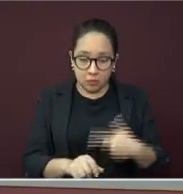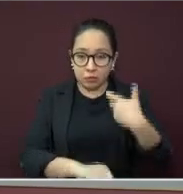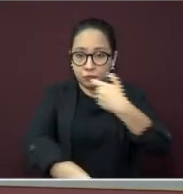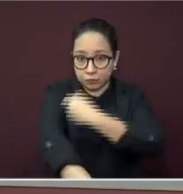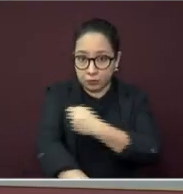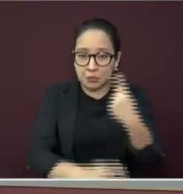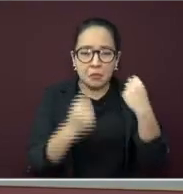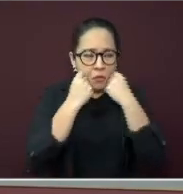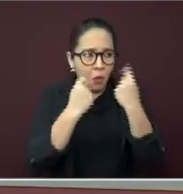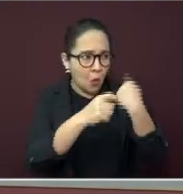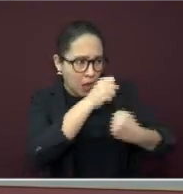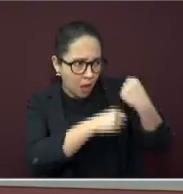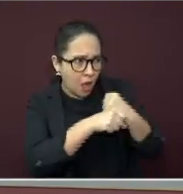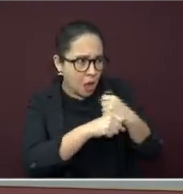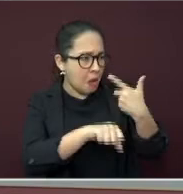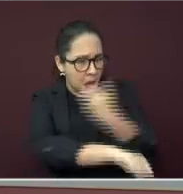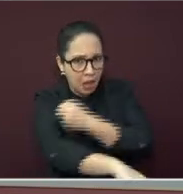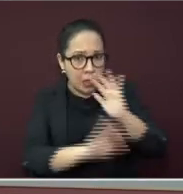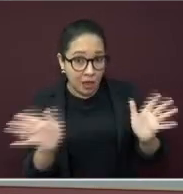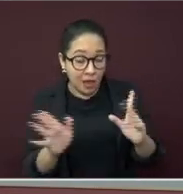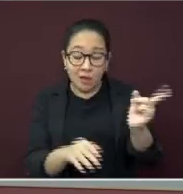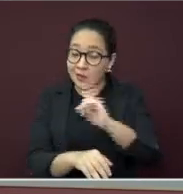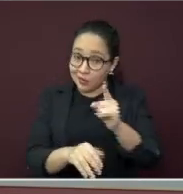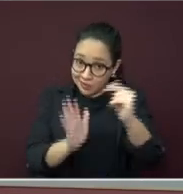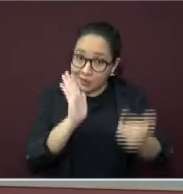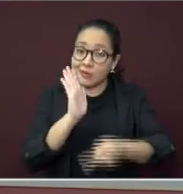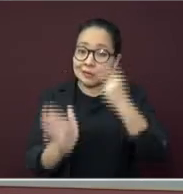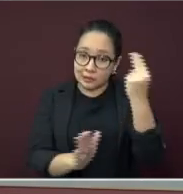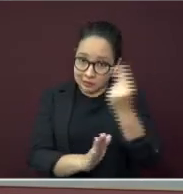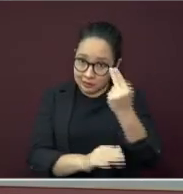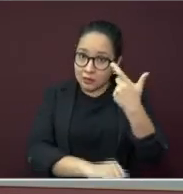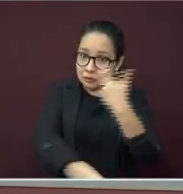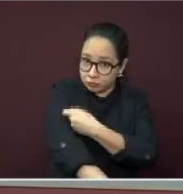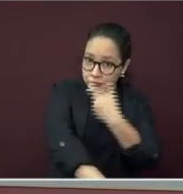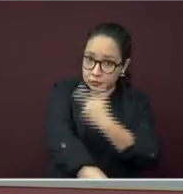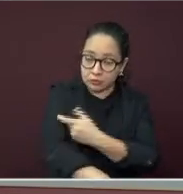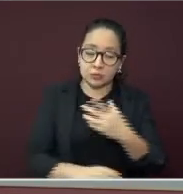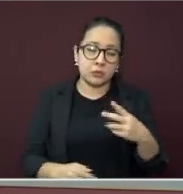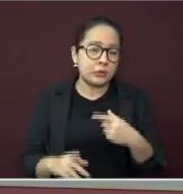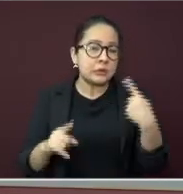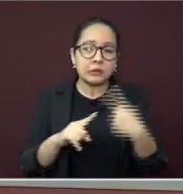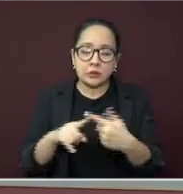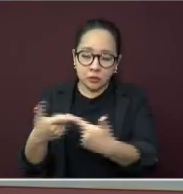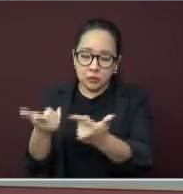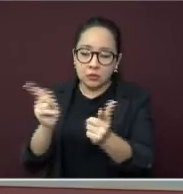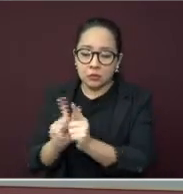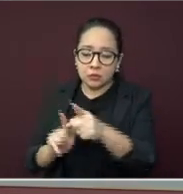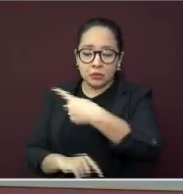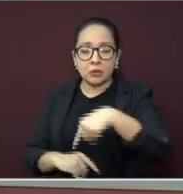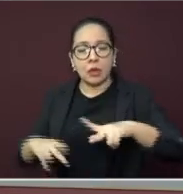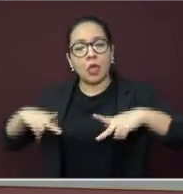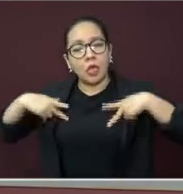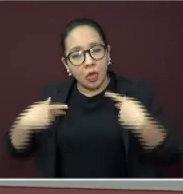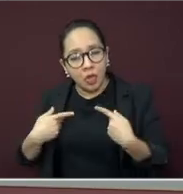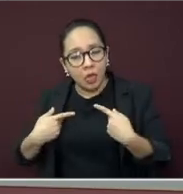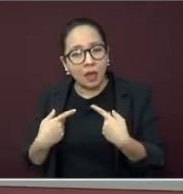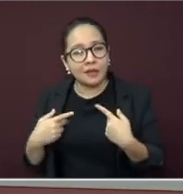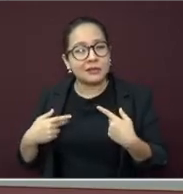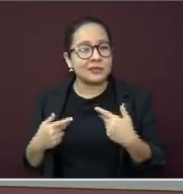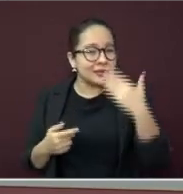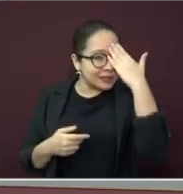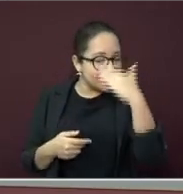tienes que vacunar estamos vacunando a los grupos de riesgo de complicarse si enferman de influenza quienes son